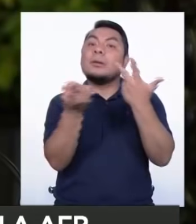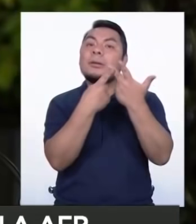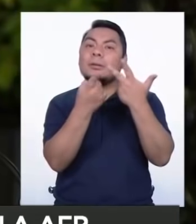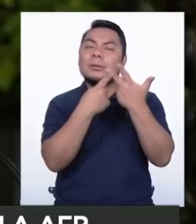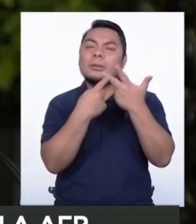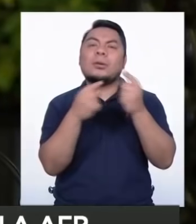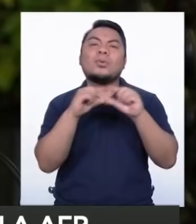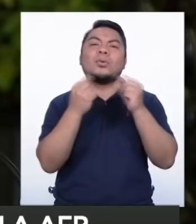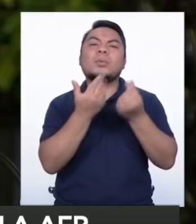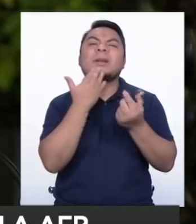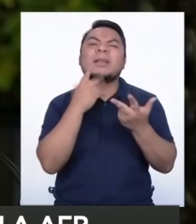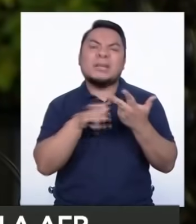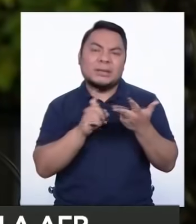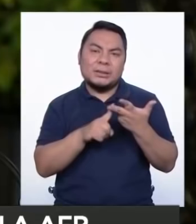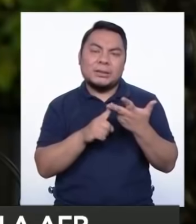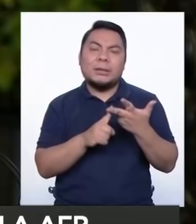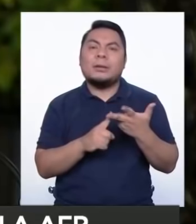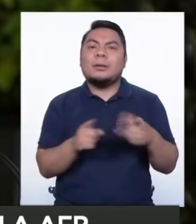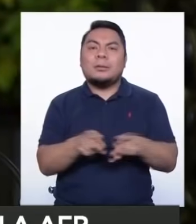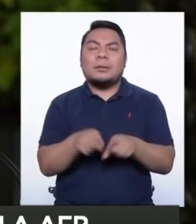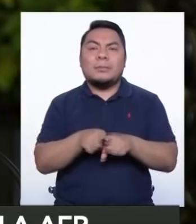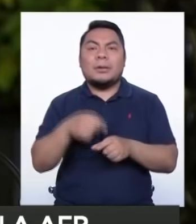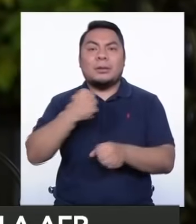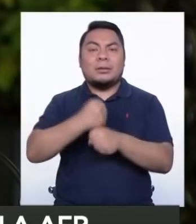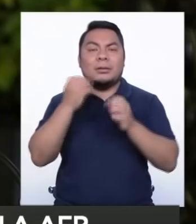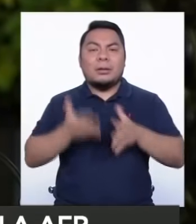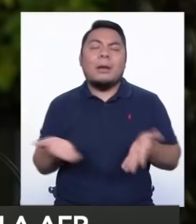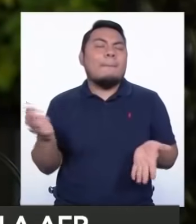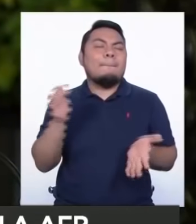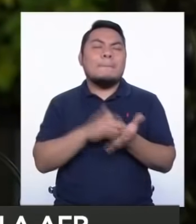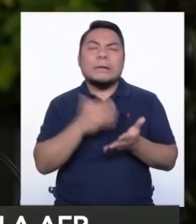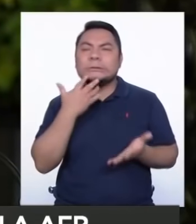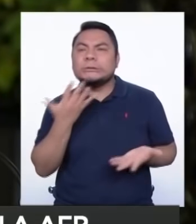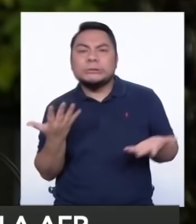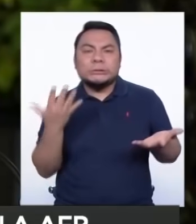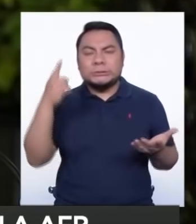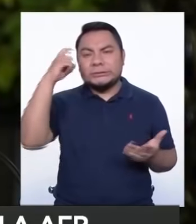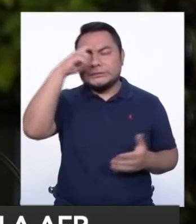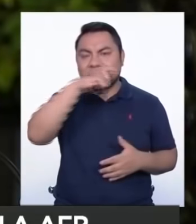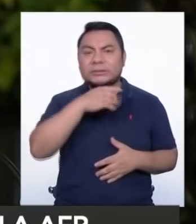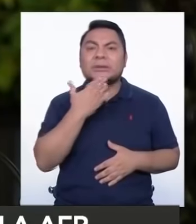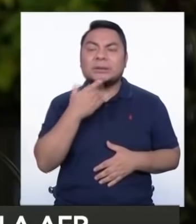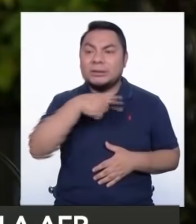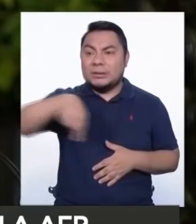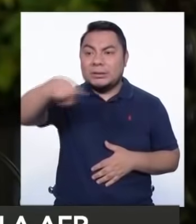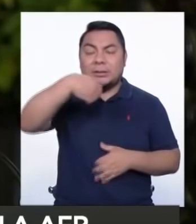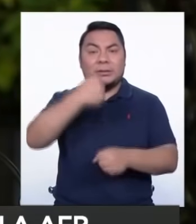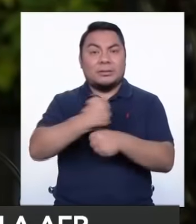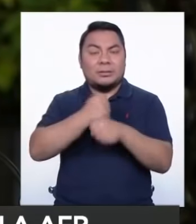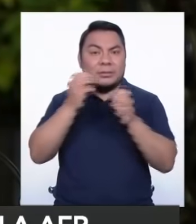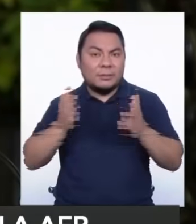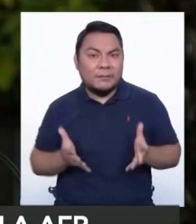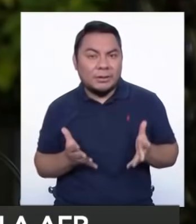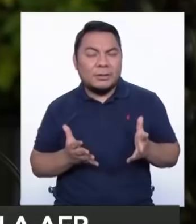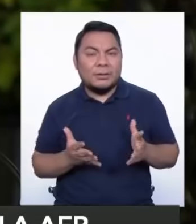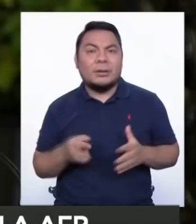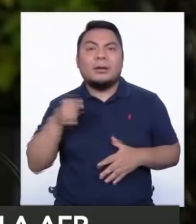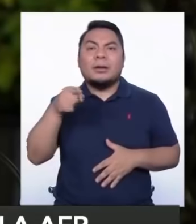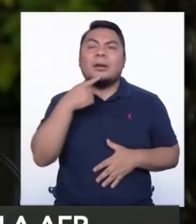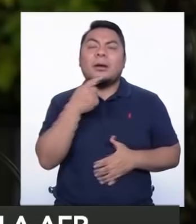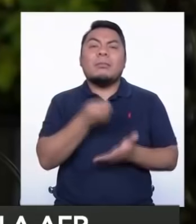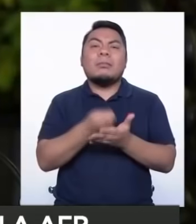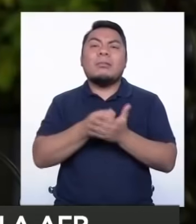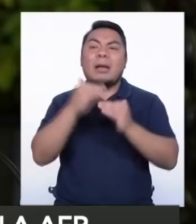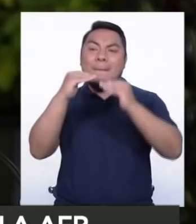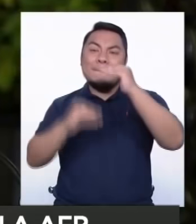tercer grupo. Considerando también a los trabajadores más vulnerables, se va a autorizar a que los trabajadores con sueldos